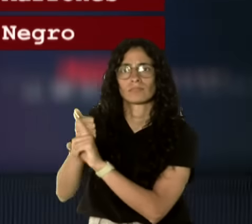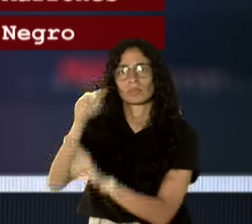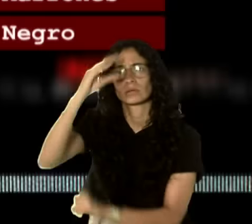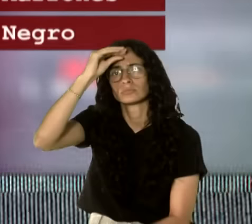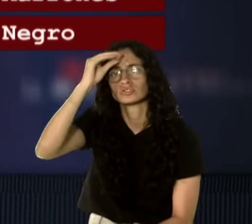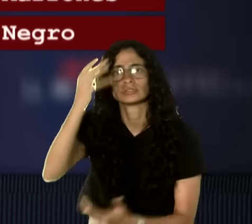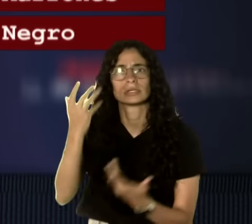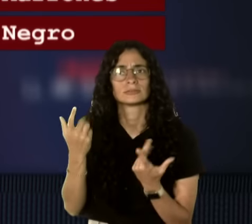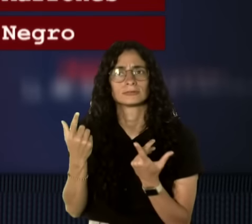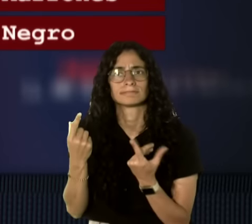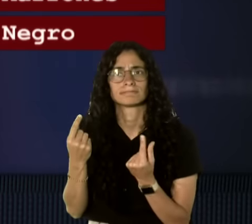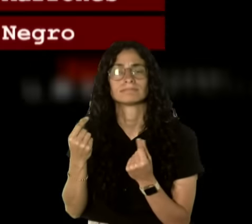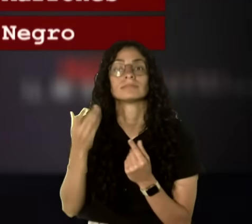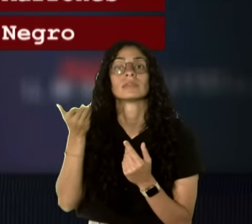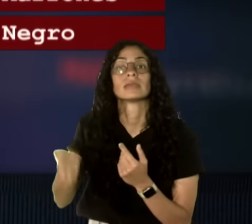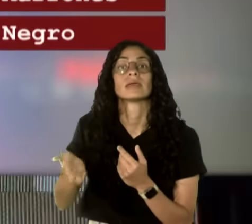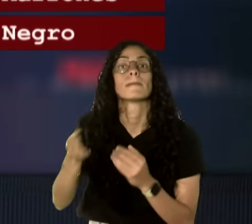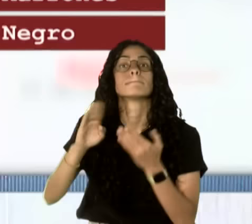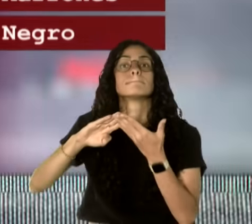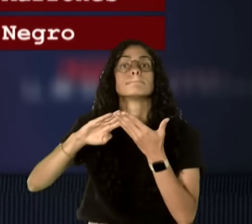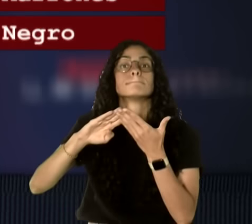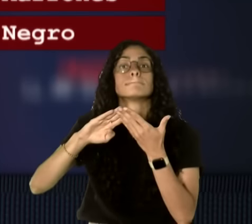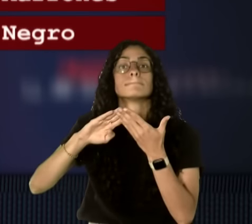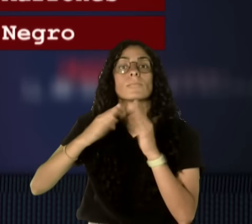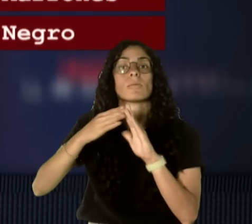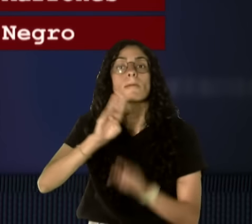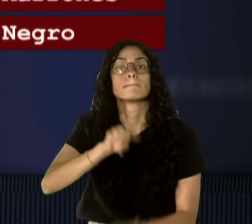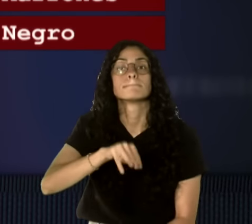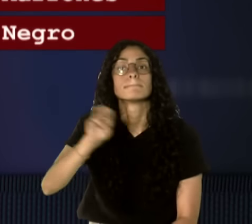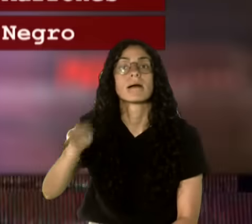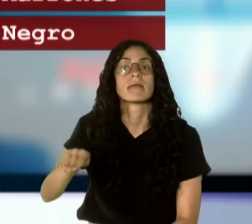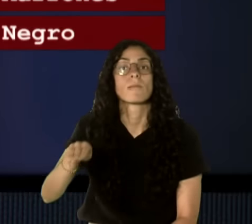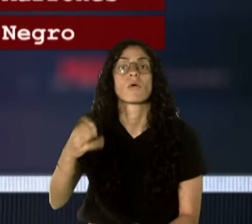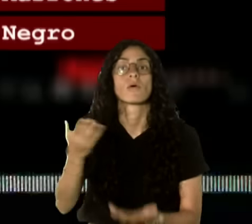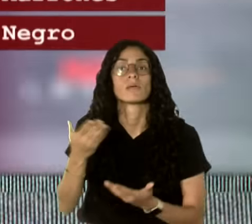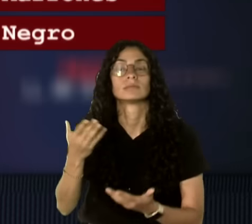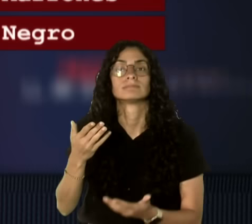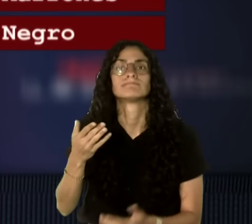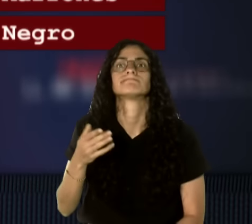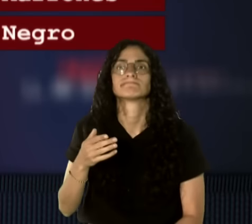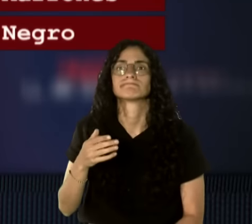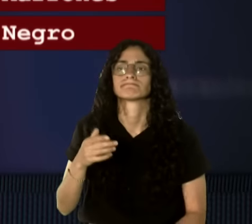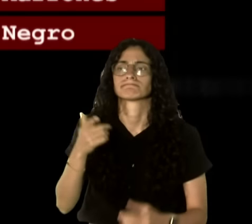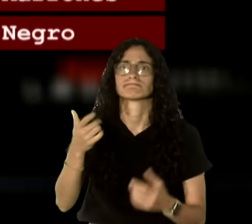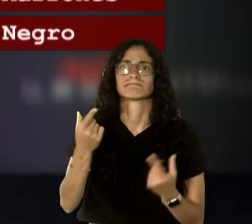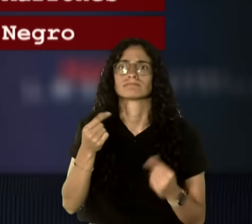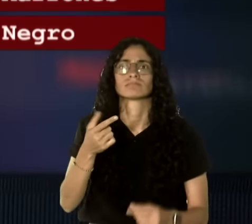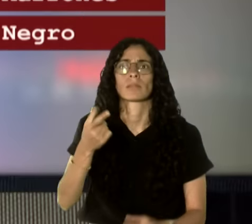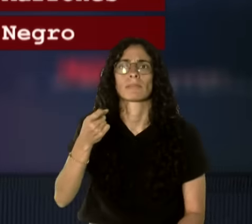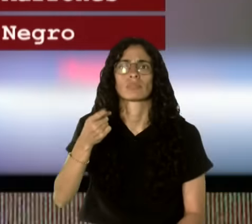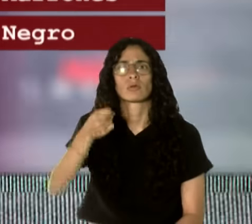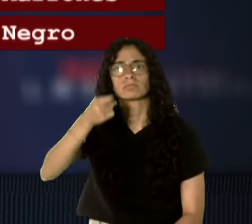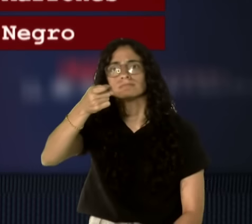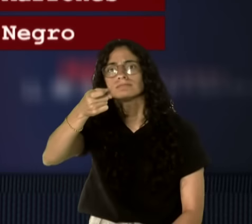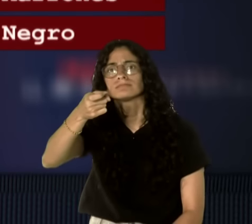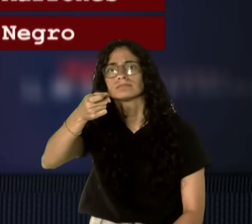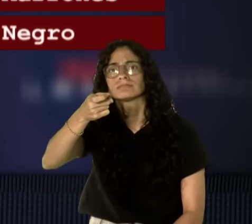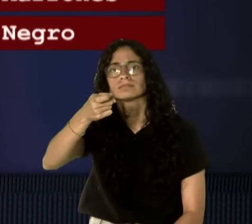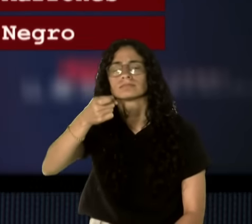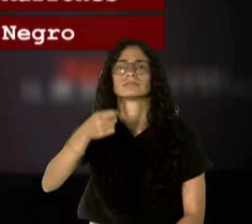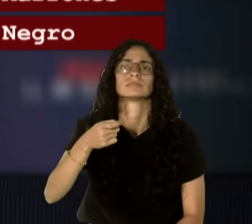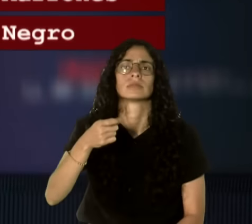Hernández en la ciudad de Bayamón con intención criminal voluntaria y de manera ilegal apuntó con un arma de fuego para